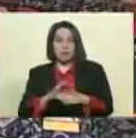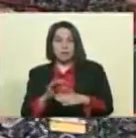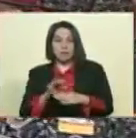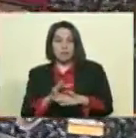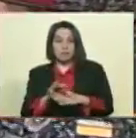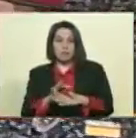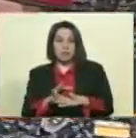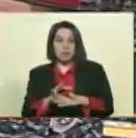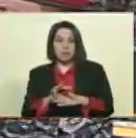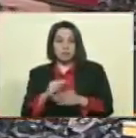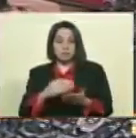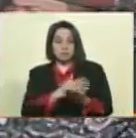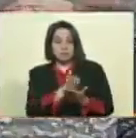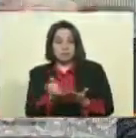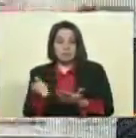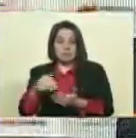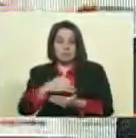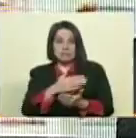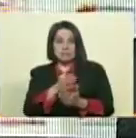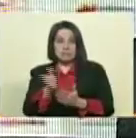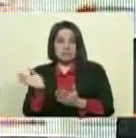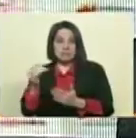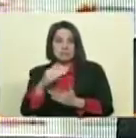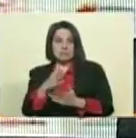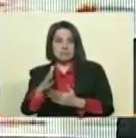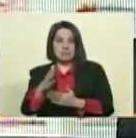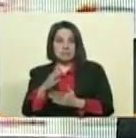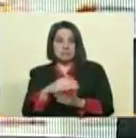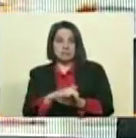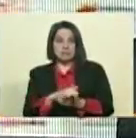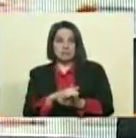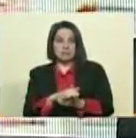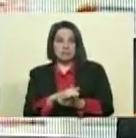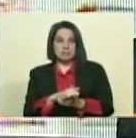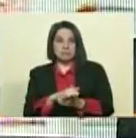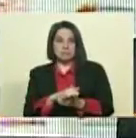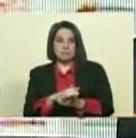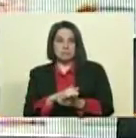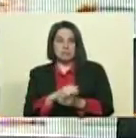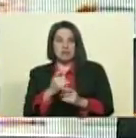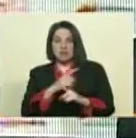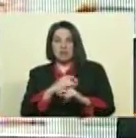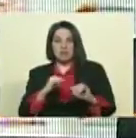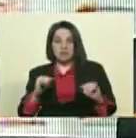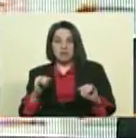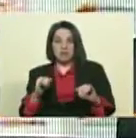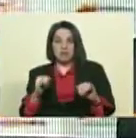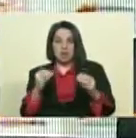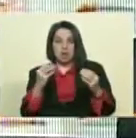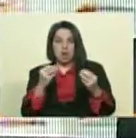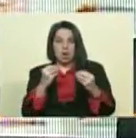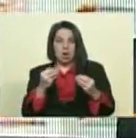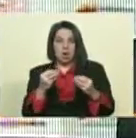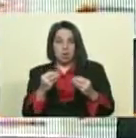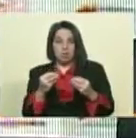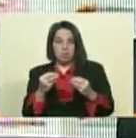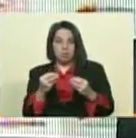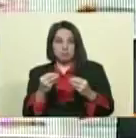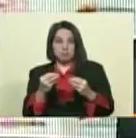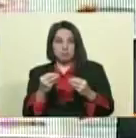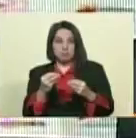lamentablemente desvían su función y terminan cayendo en el delito o protegiendo el